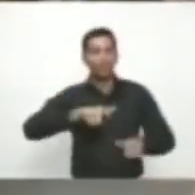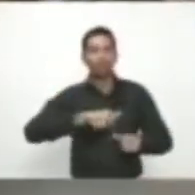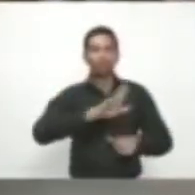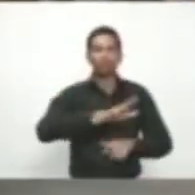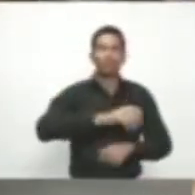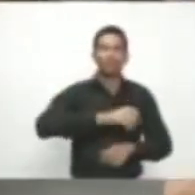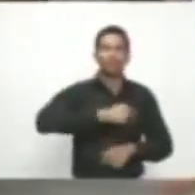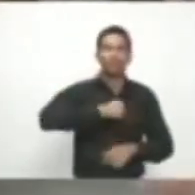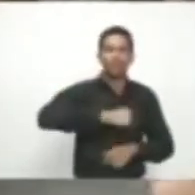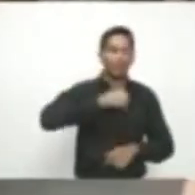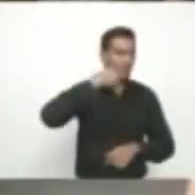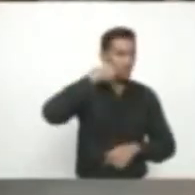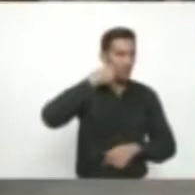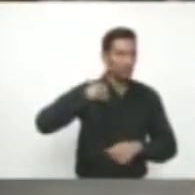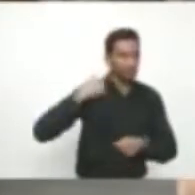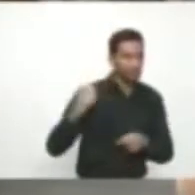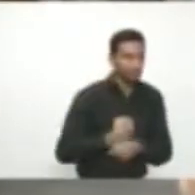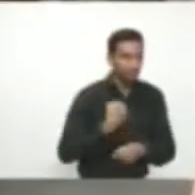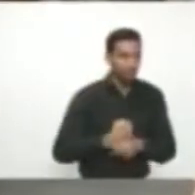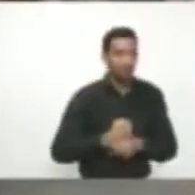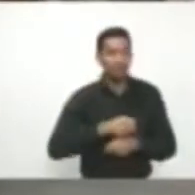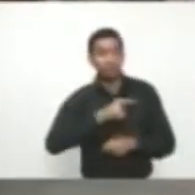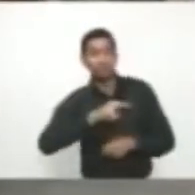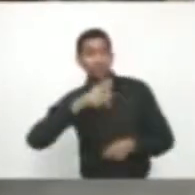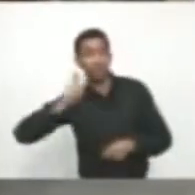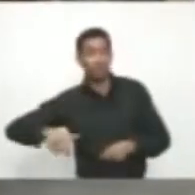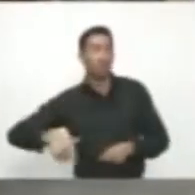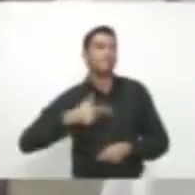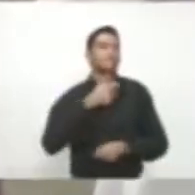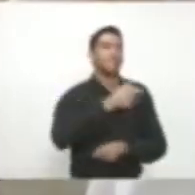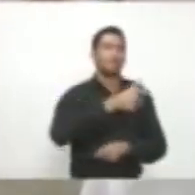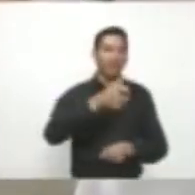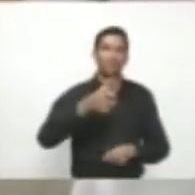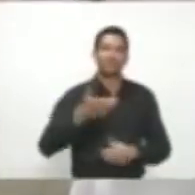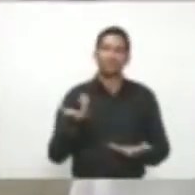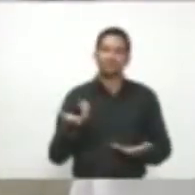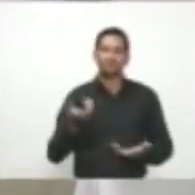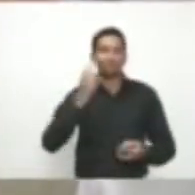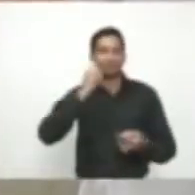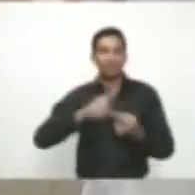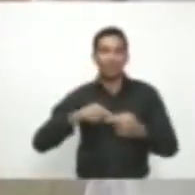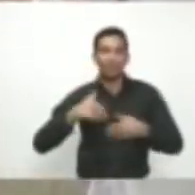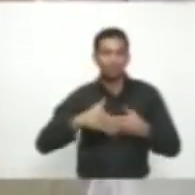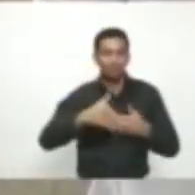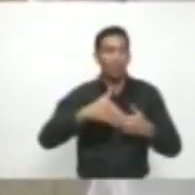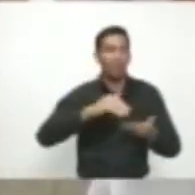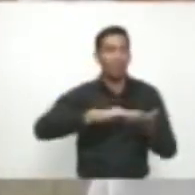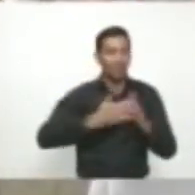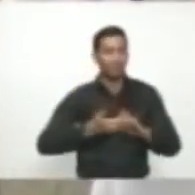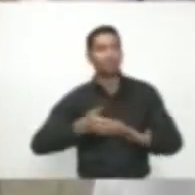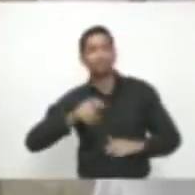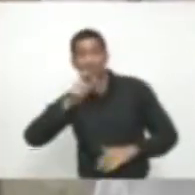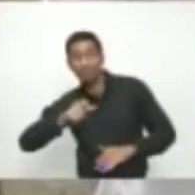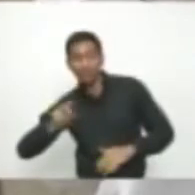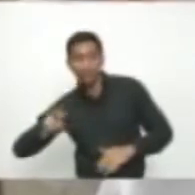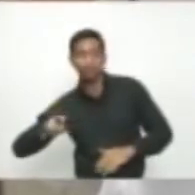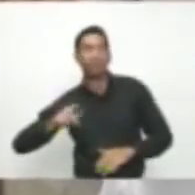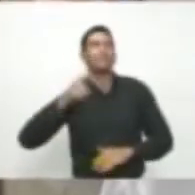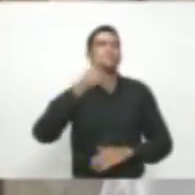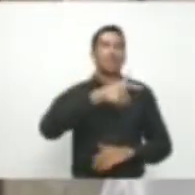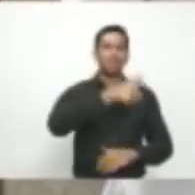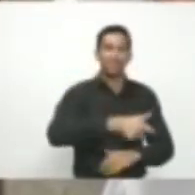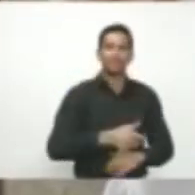de los derechos humanos y más aún en favor del proceso de paz. Frente a la guerra de panfletos que se ha generado en la ciudad,